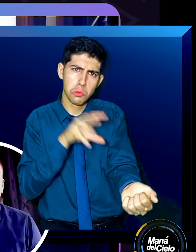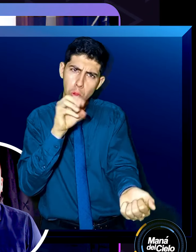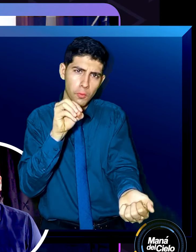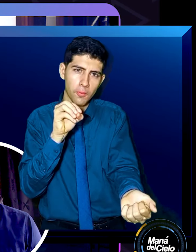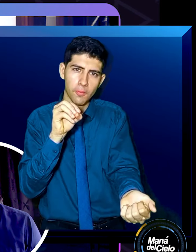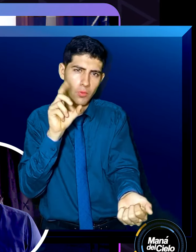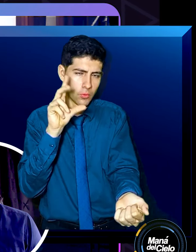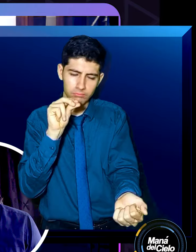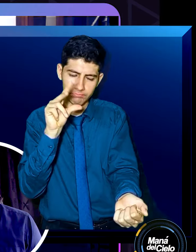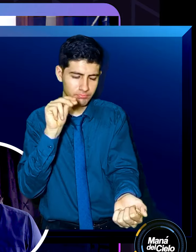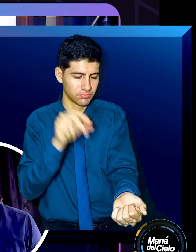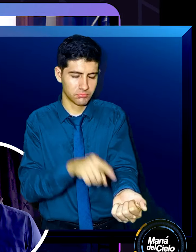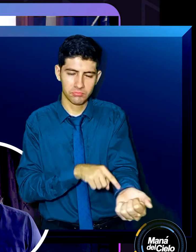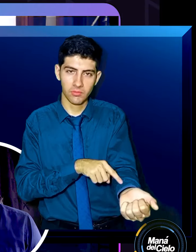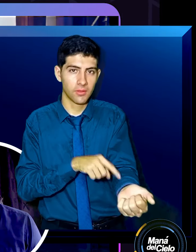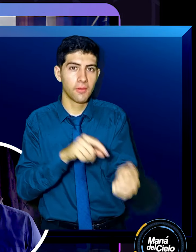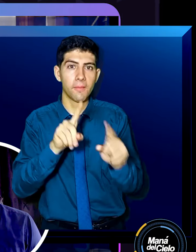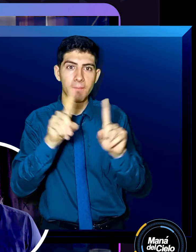hermano.